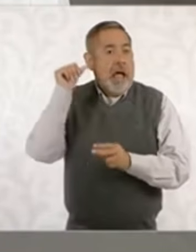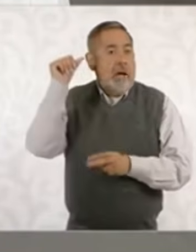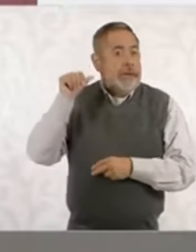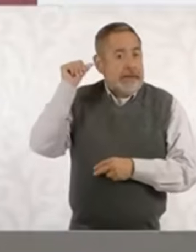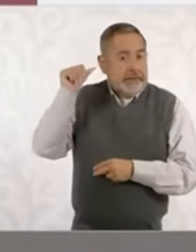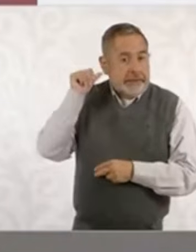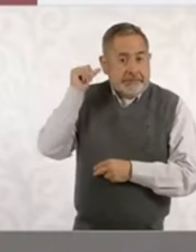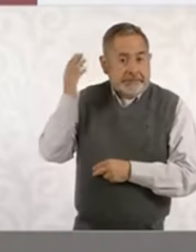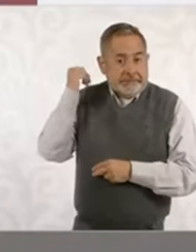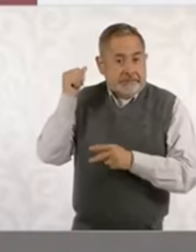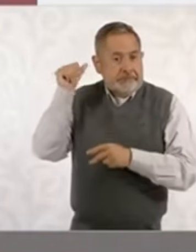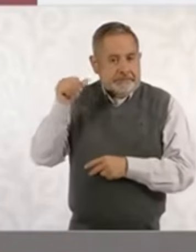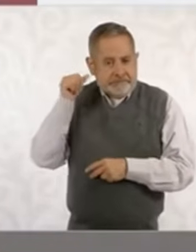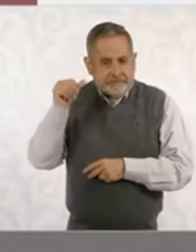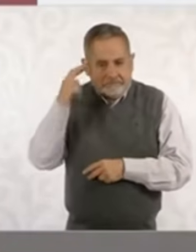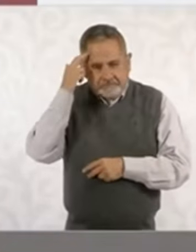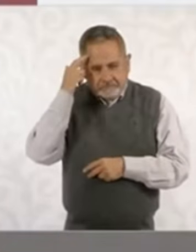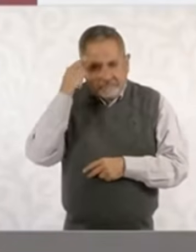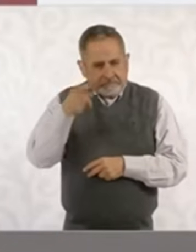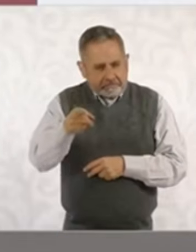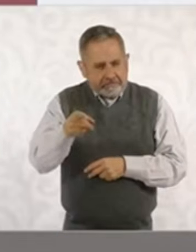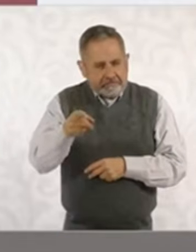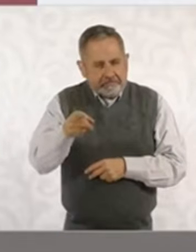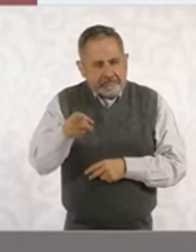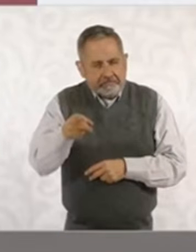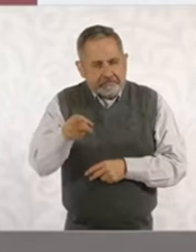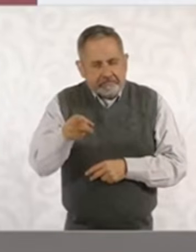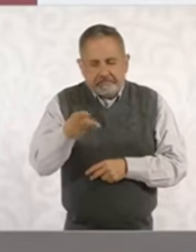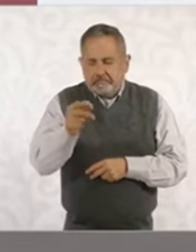abril por el tema de la